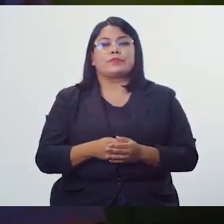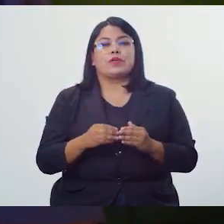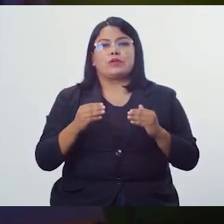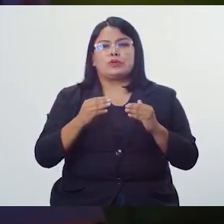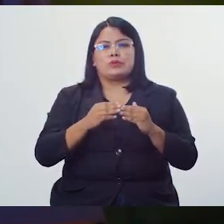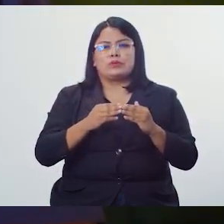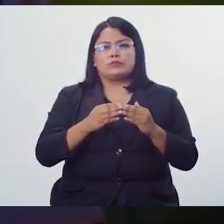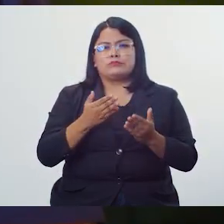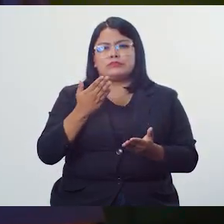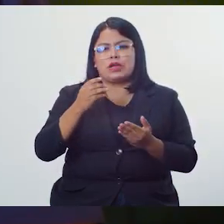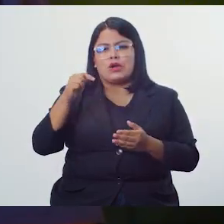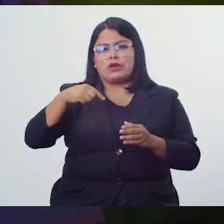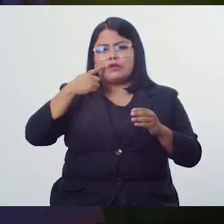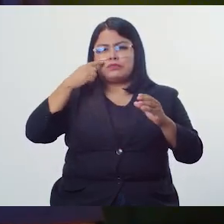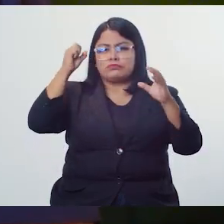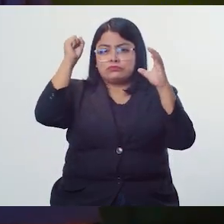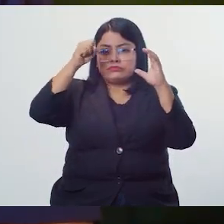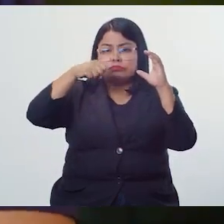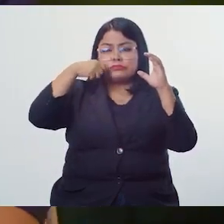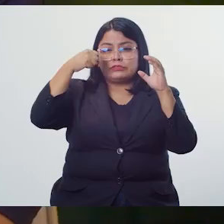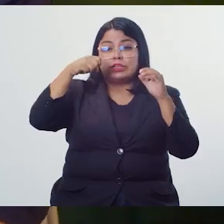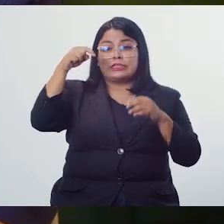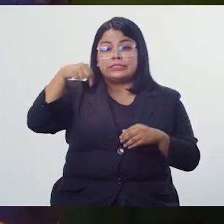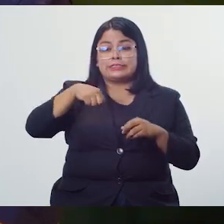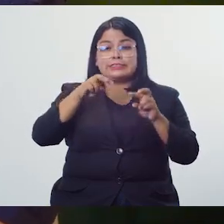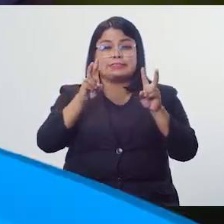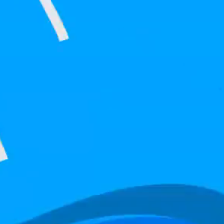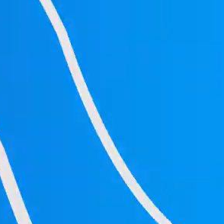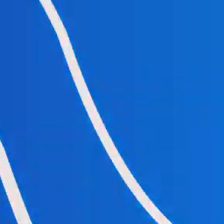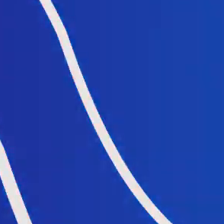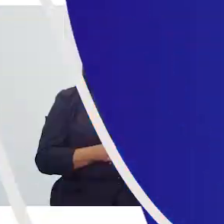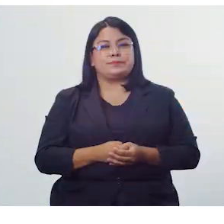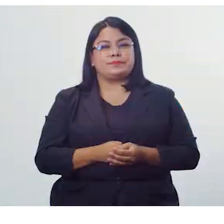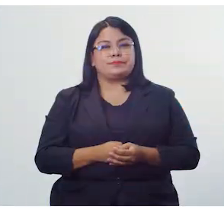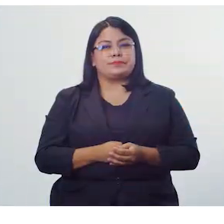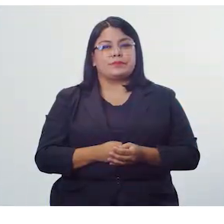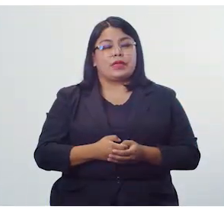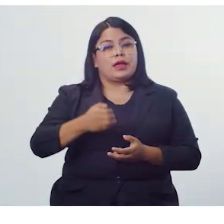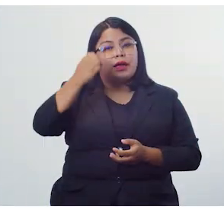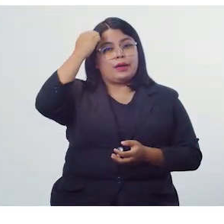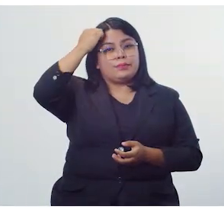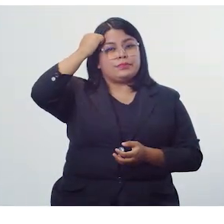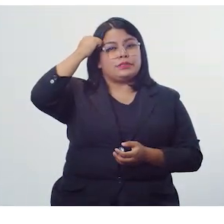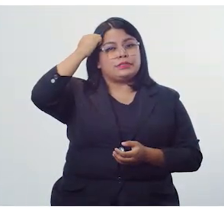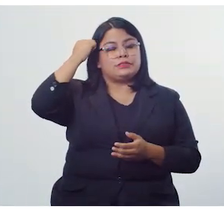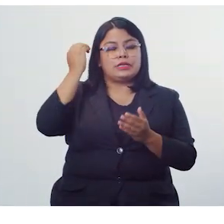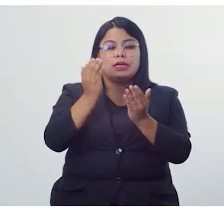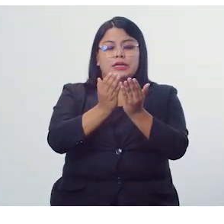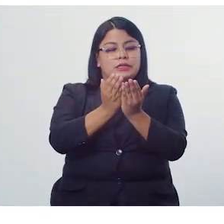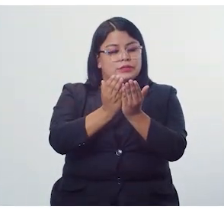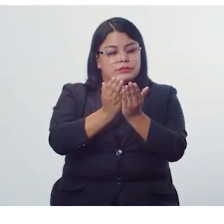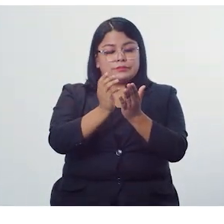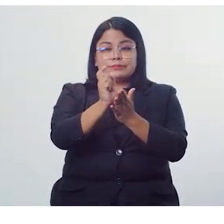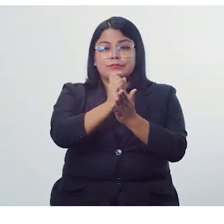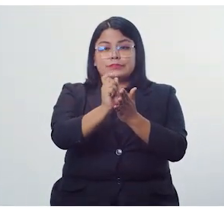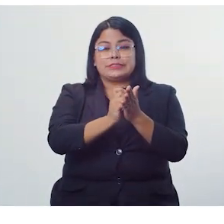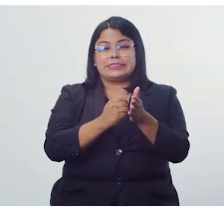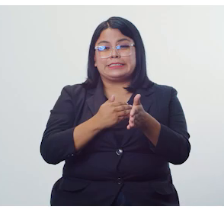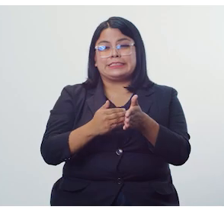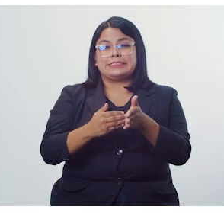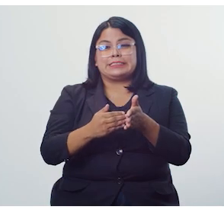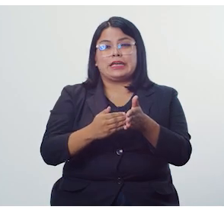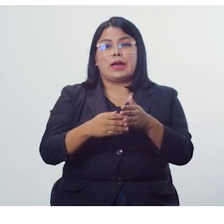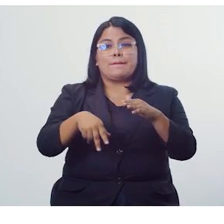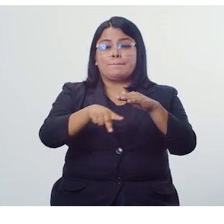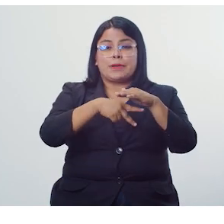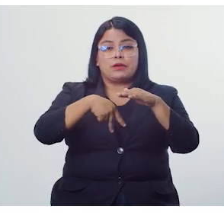de esto, ¿qué te parece si vamos a ver una cápsula respecto a este tema? El aprendizaje de la lectura y escritura inicial.